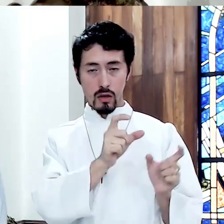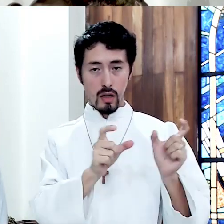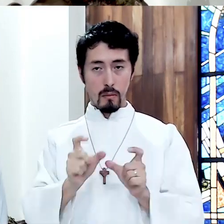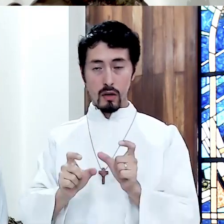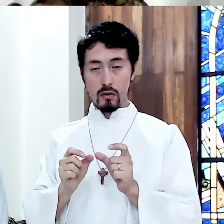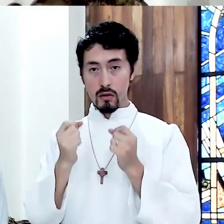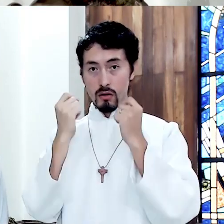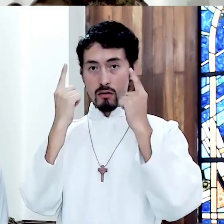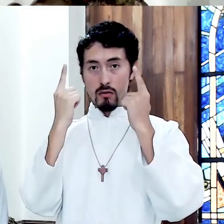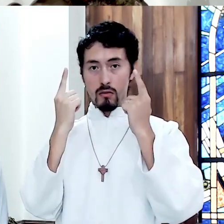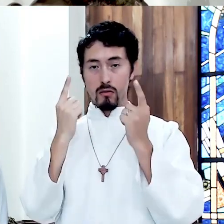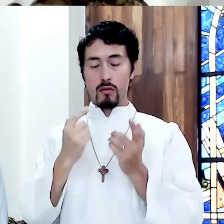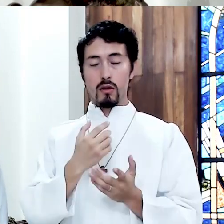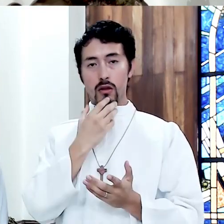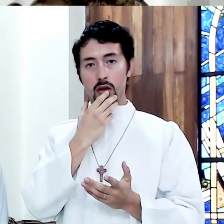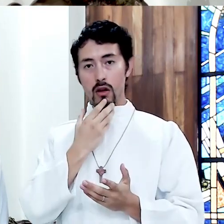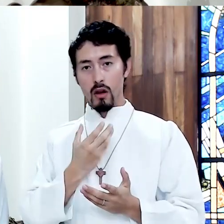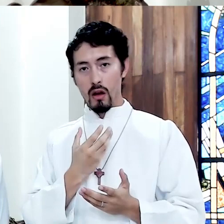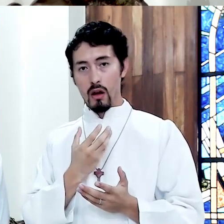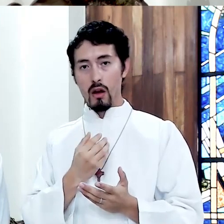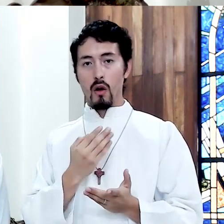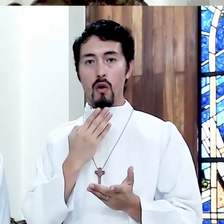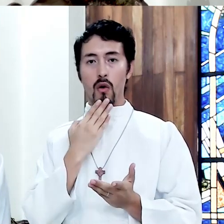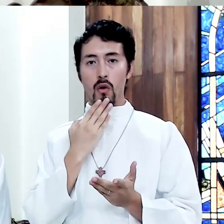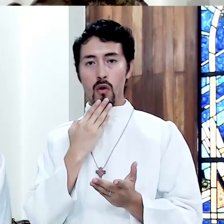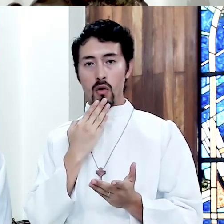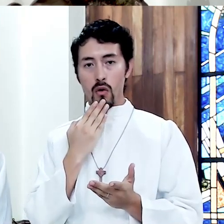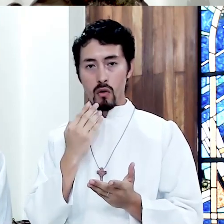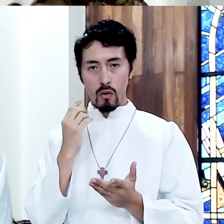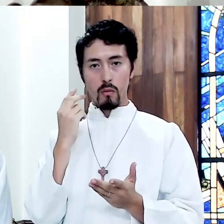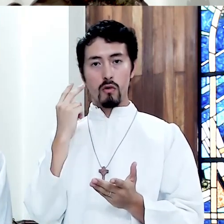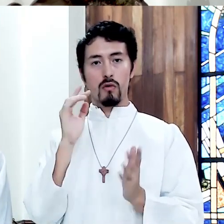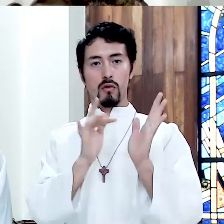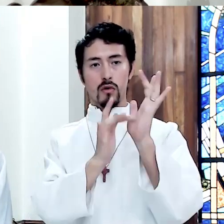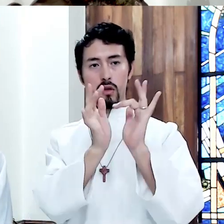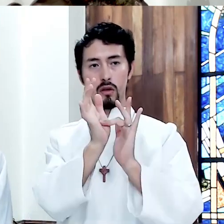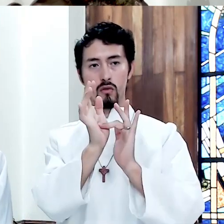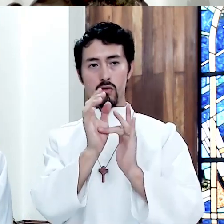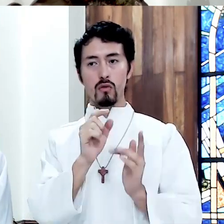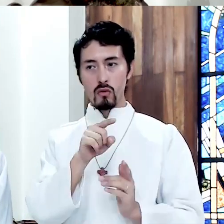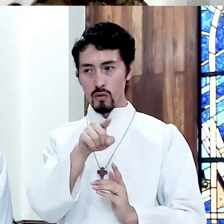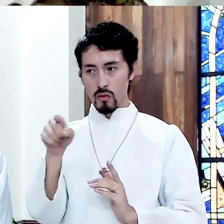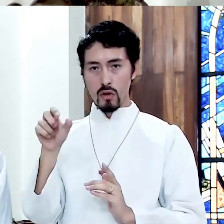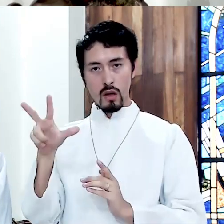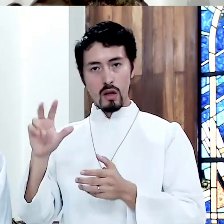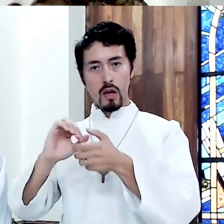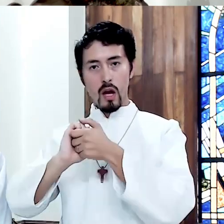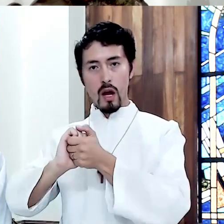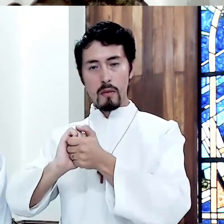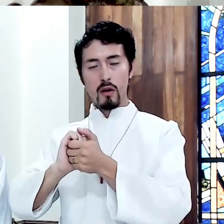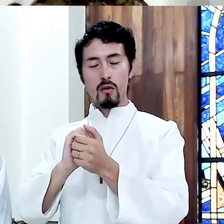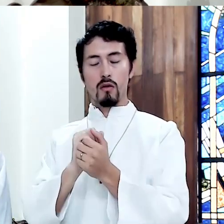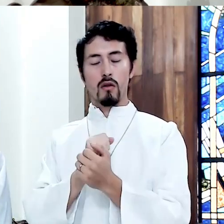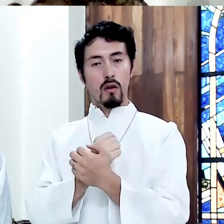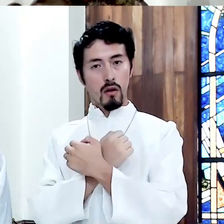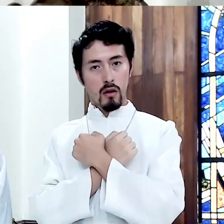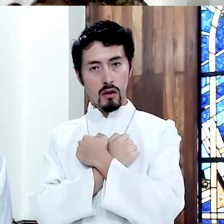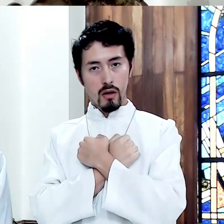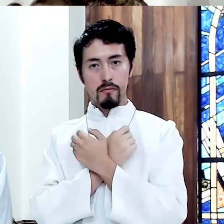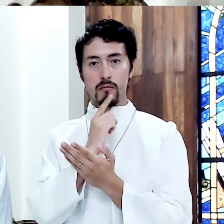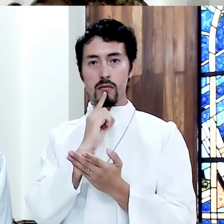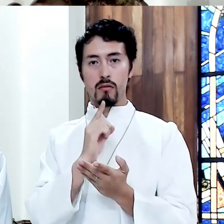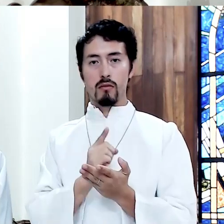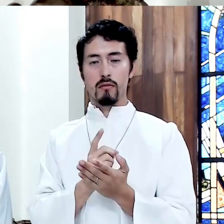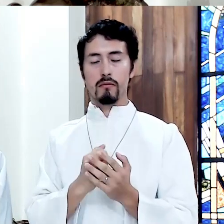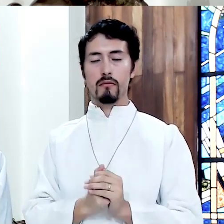no hace otra cosa que decir cuánto le amaba. Pero en esas lágrimas de Jesús podemos también ver